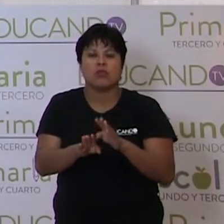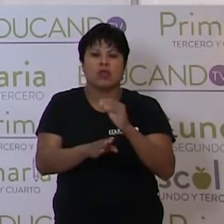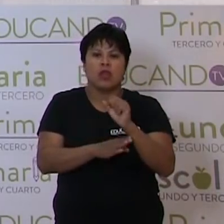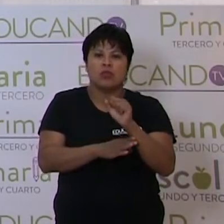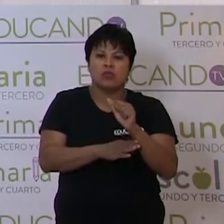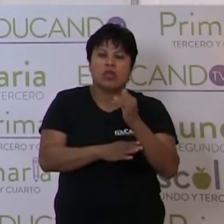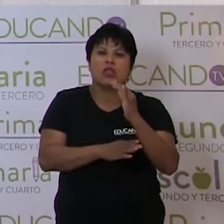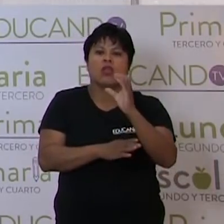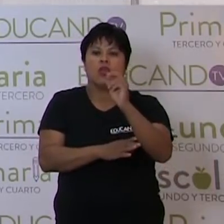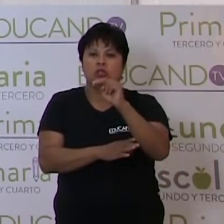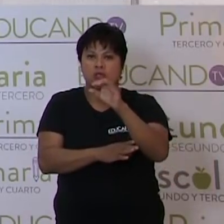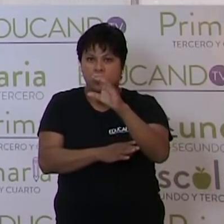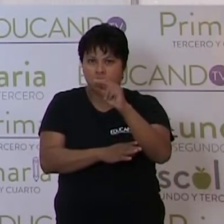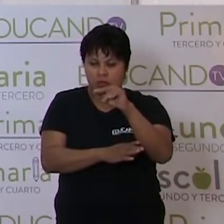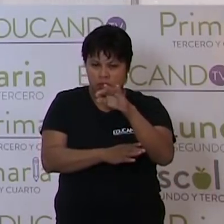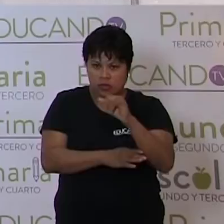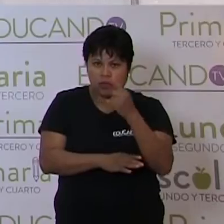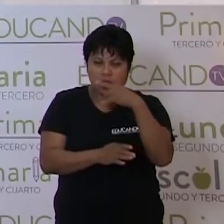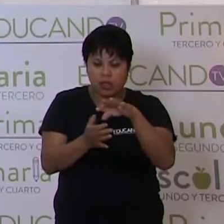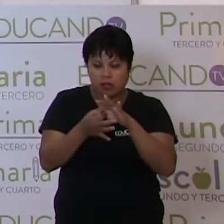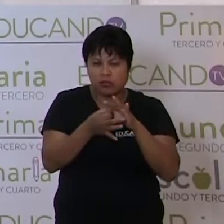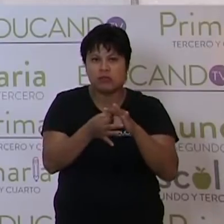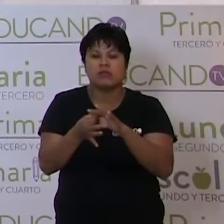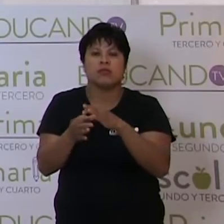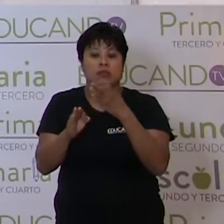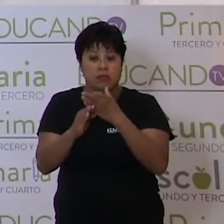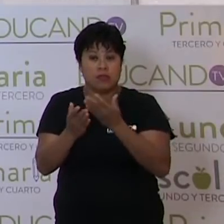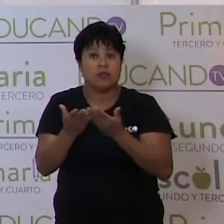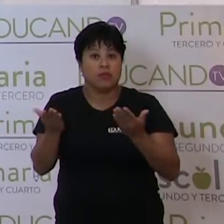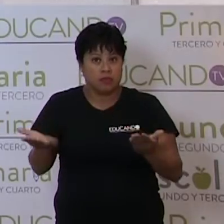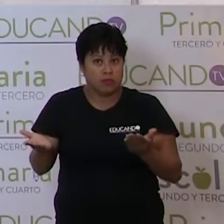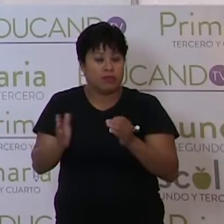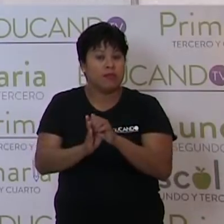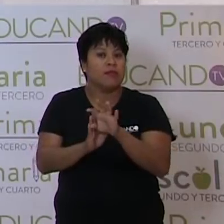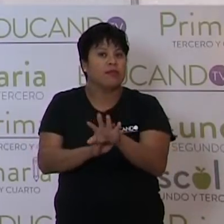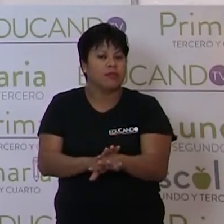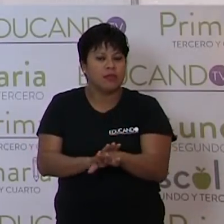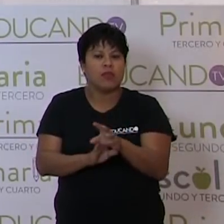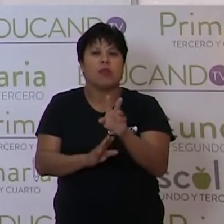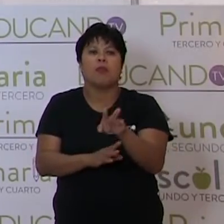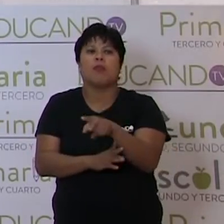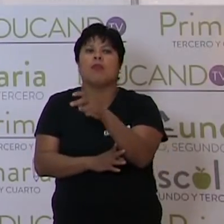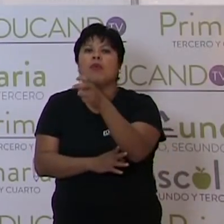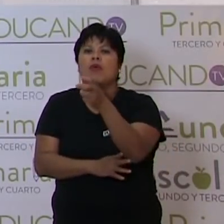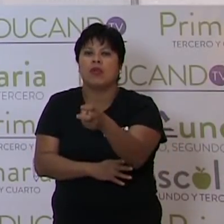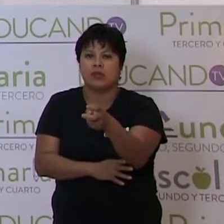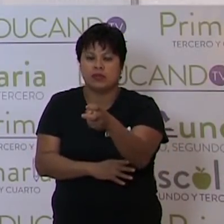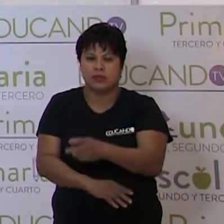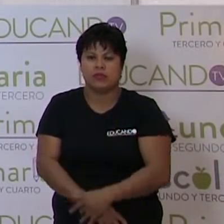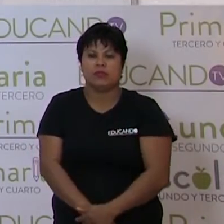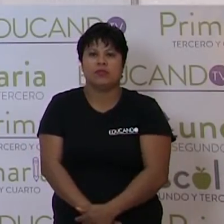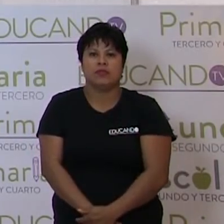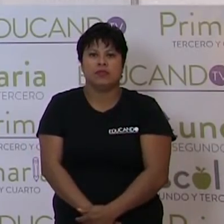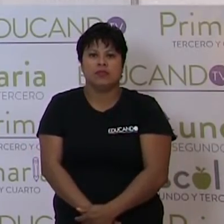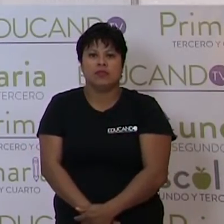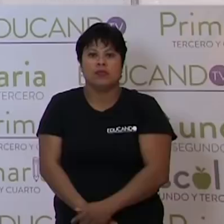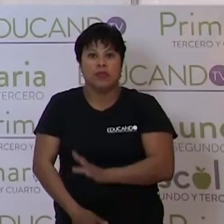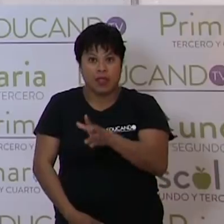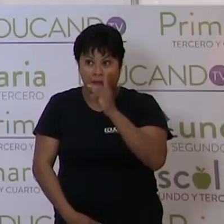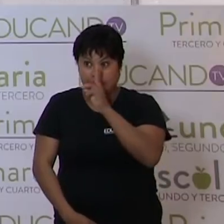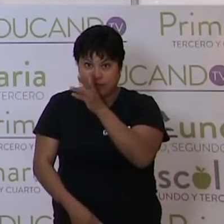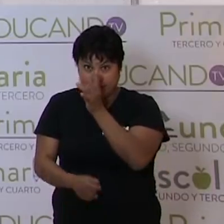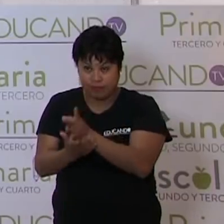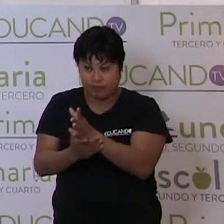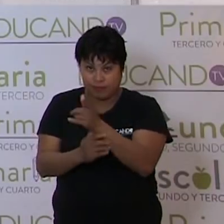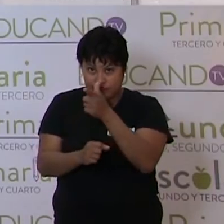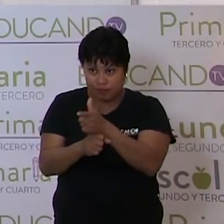una consecuencia, para relacionarlas. En este caso es por eso. ¿Ya las identificaron